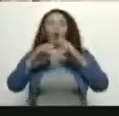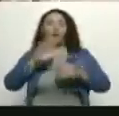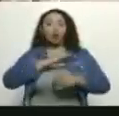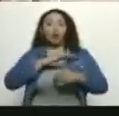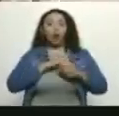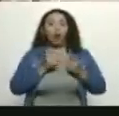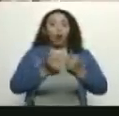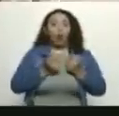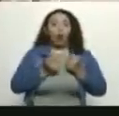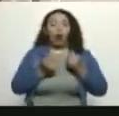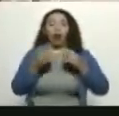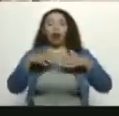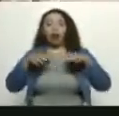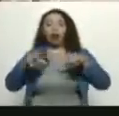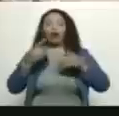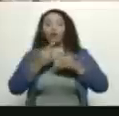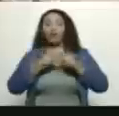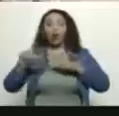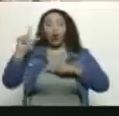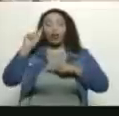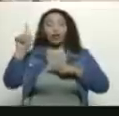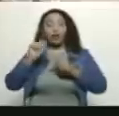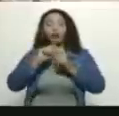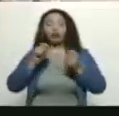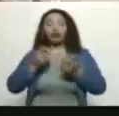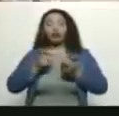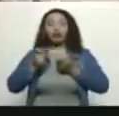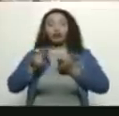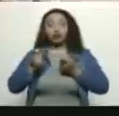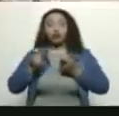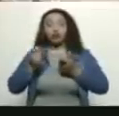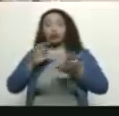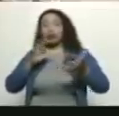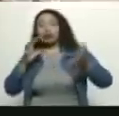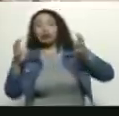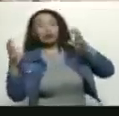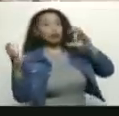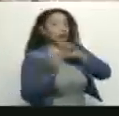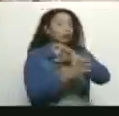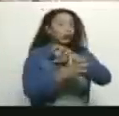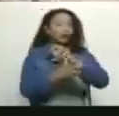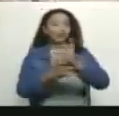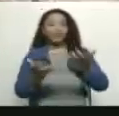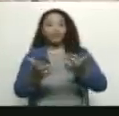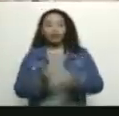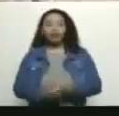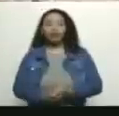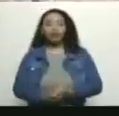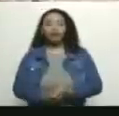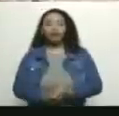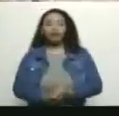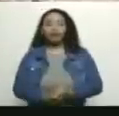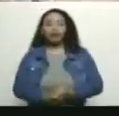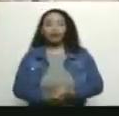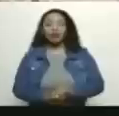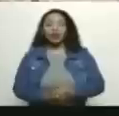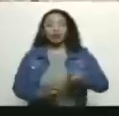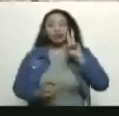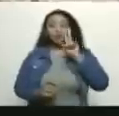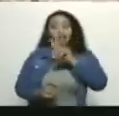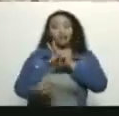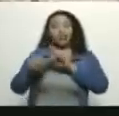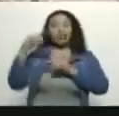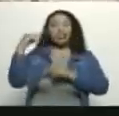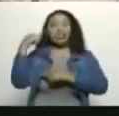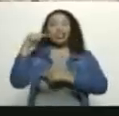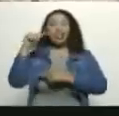que ha estimulado el cambio climático con sus impactos indeseables. Es innegable los efectos